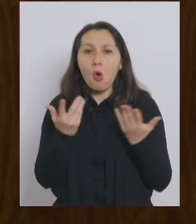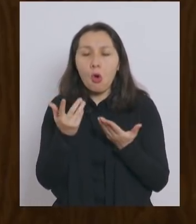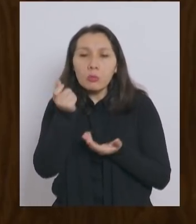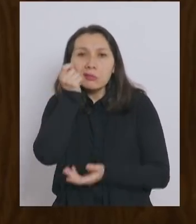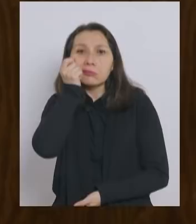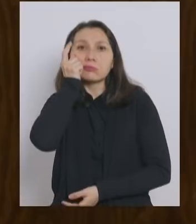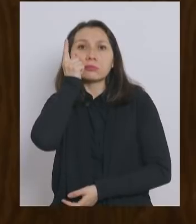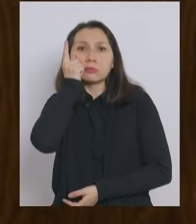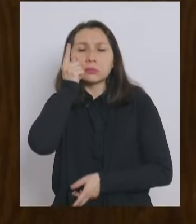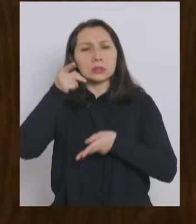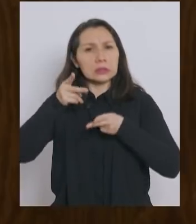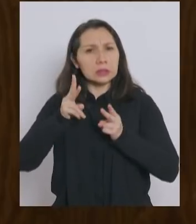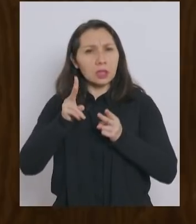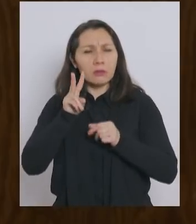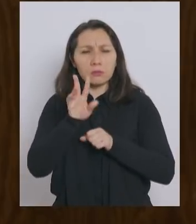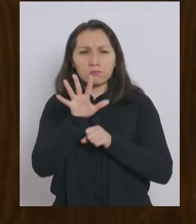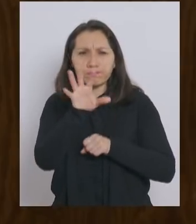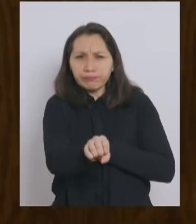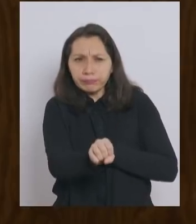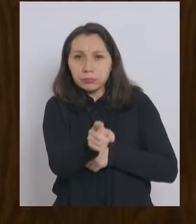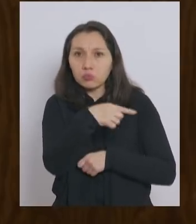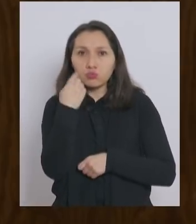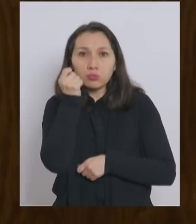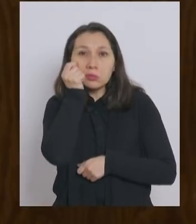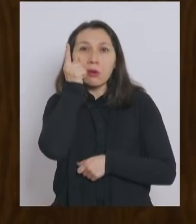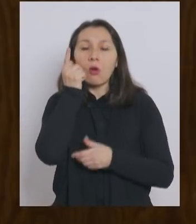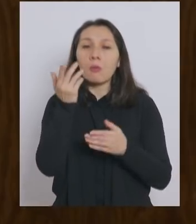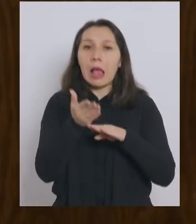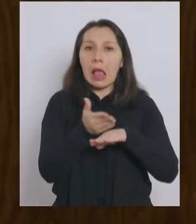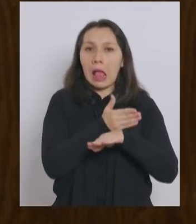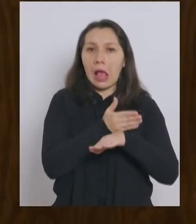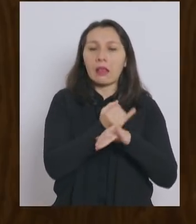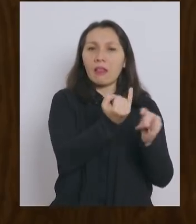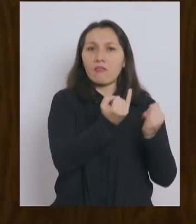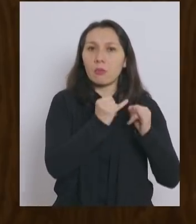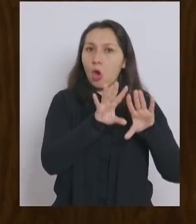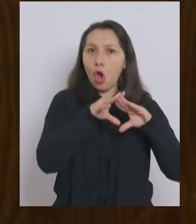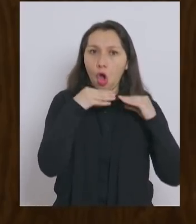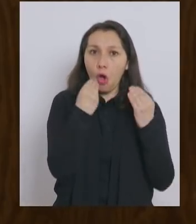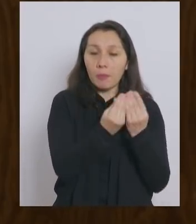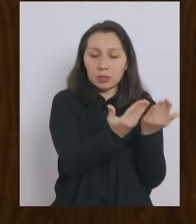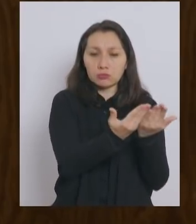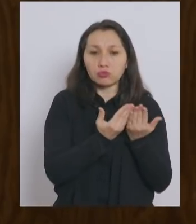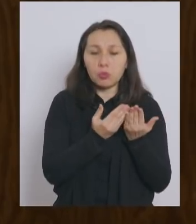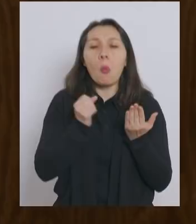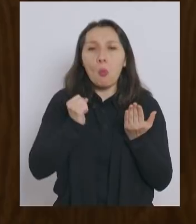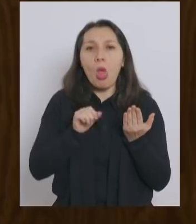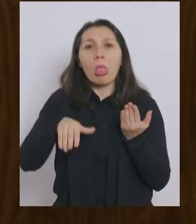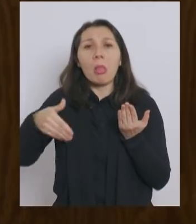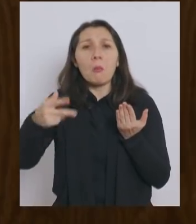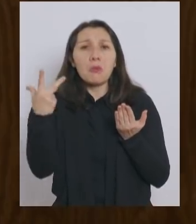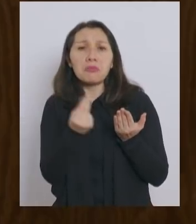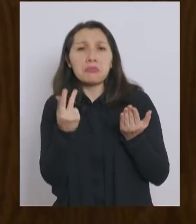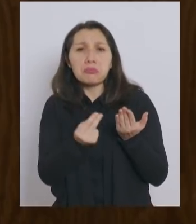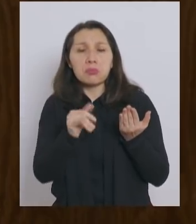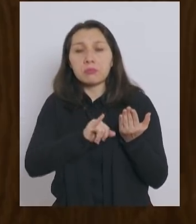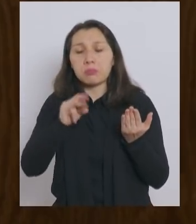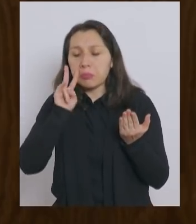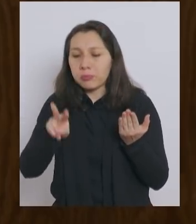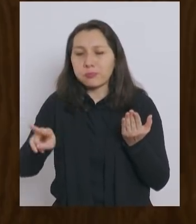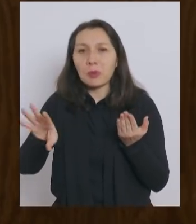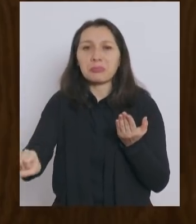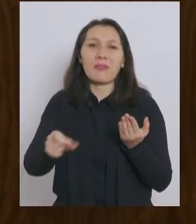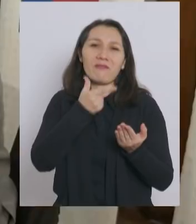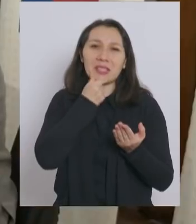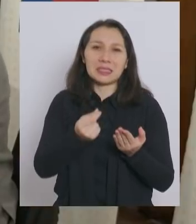ser eficientemente pesquisada por nosotros en la medida que nosotros contamos con la información completa del registro sanitario. Eso